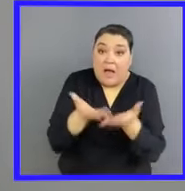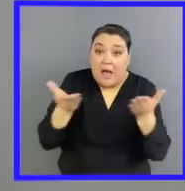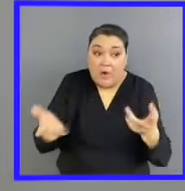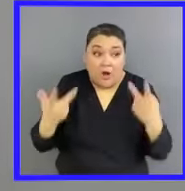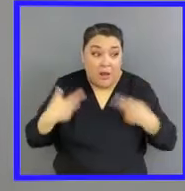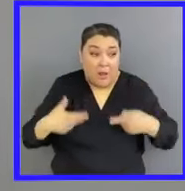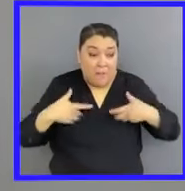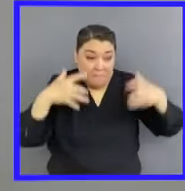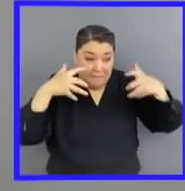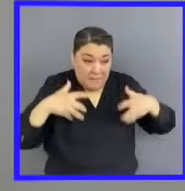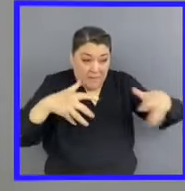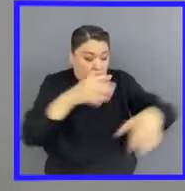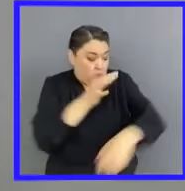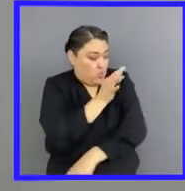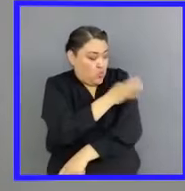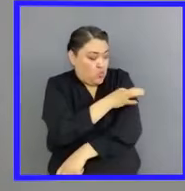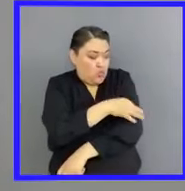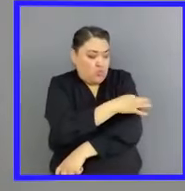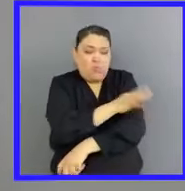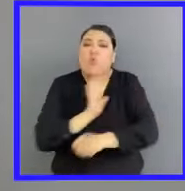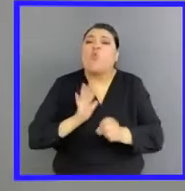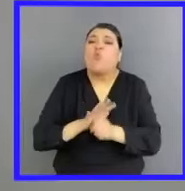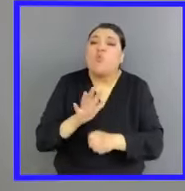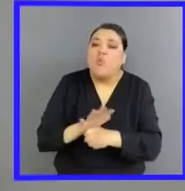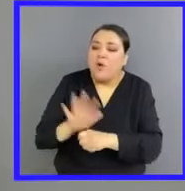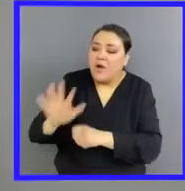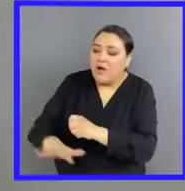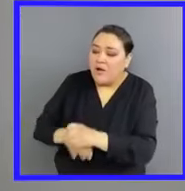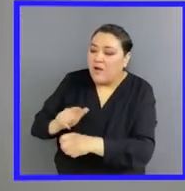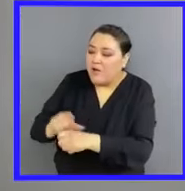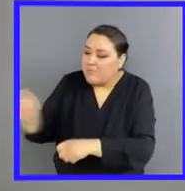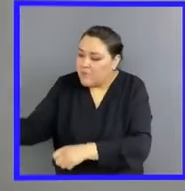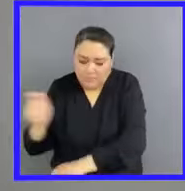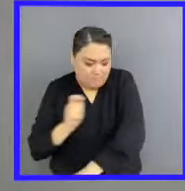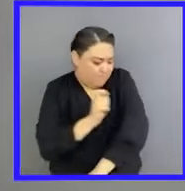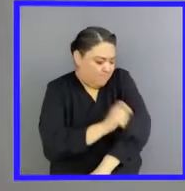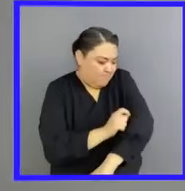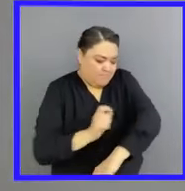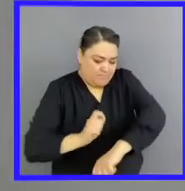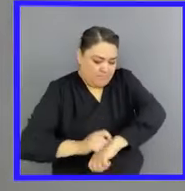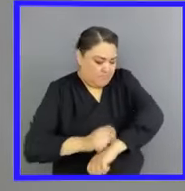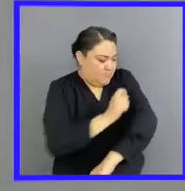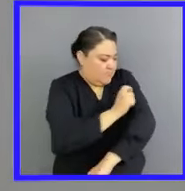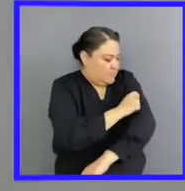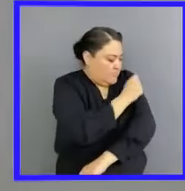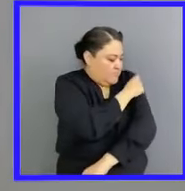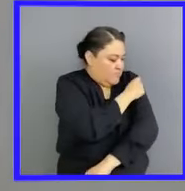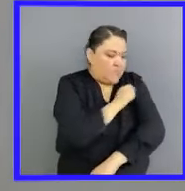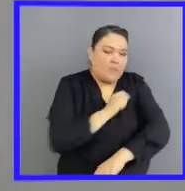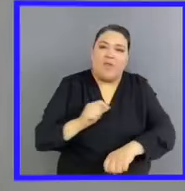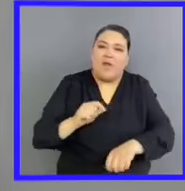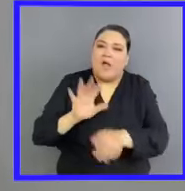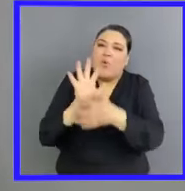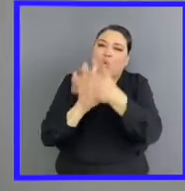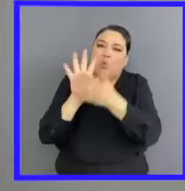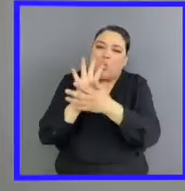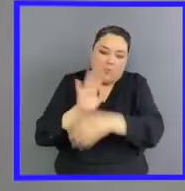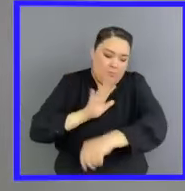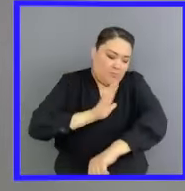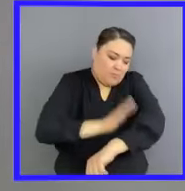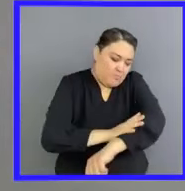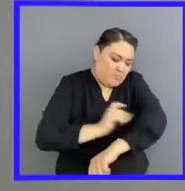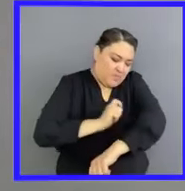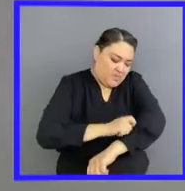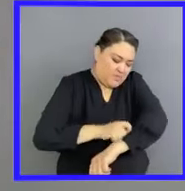se están tatuando a sus mascotas, se están tatuando las huellitas, etcétera, ¿no? Y